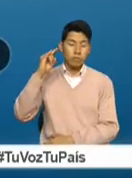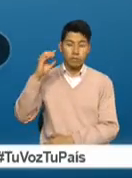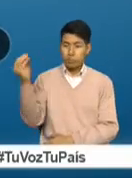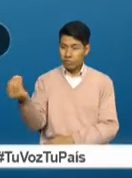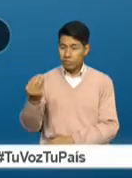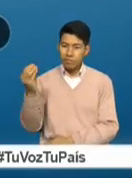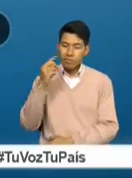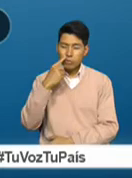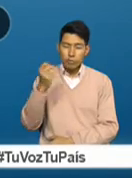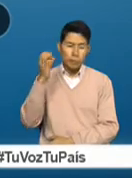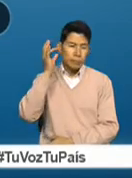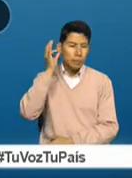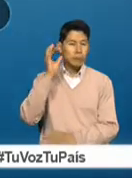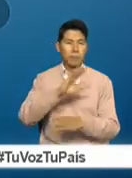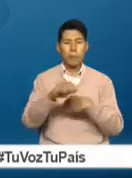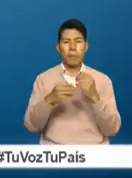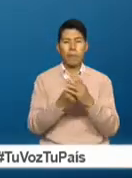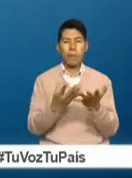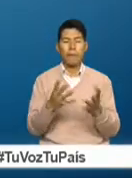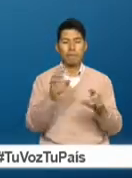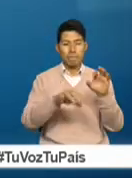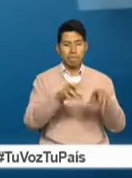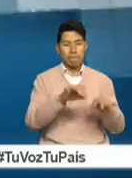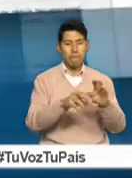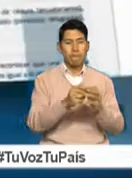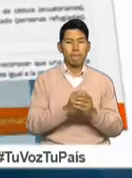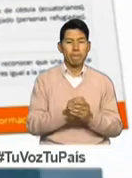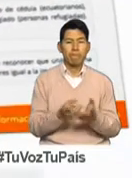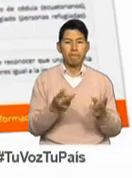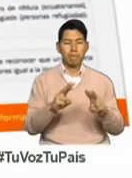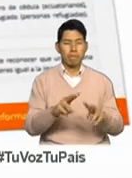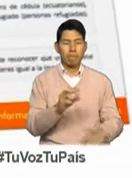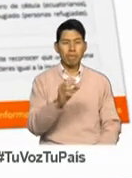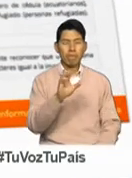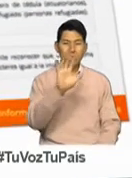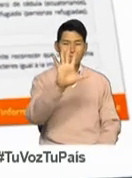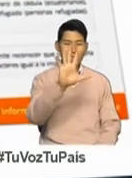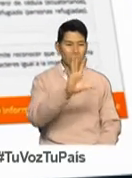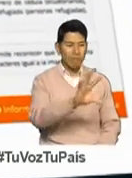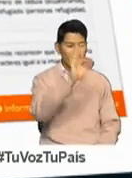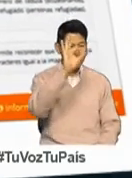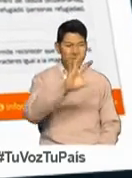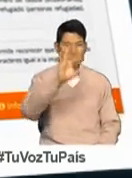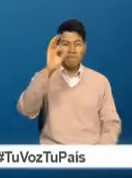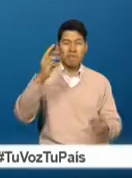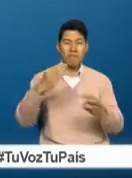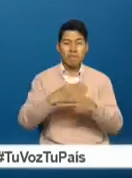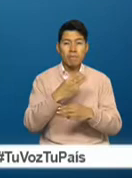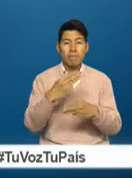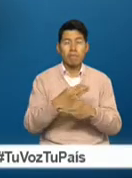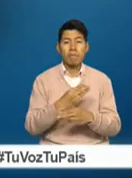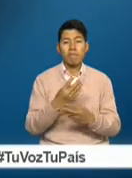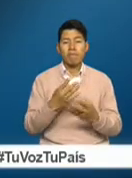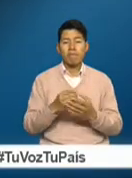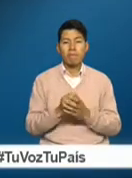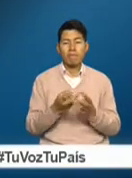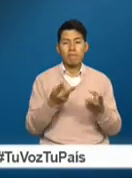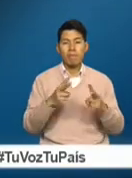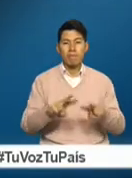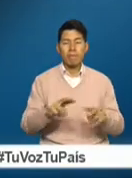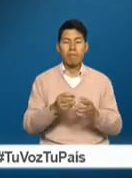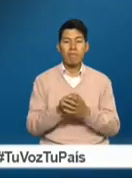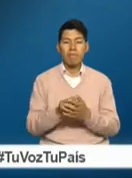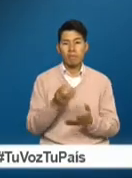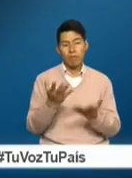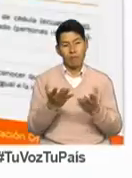www.servicaixa.es y escoger de unas 5 opciones de carrera del 7 al 11 de agosto los estudiantes deben aceptar o rechazar